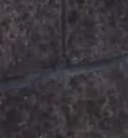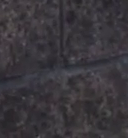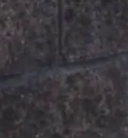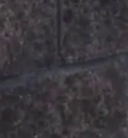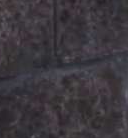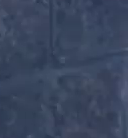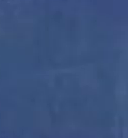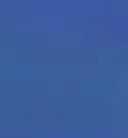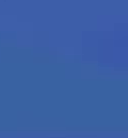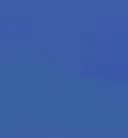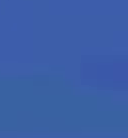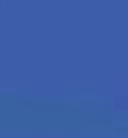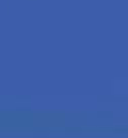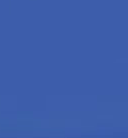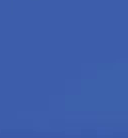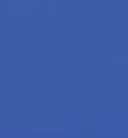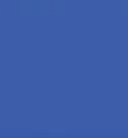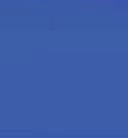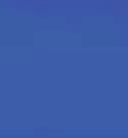transparente